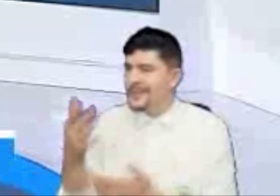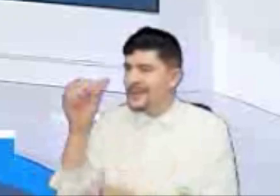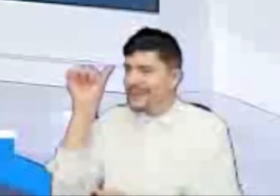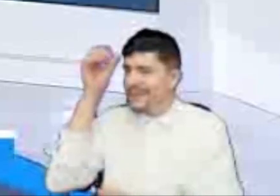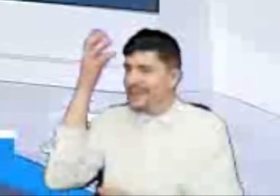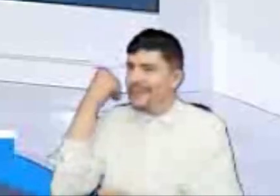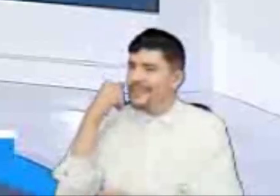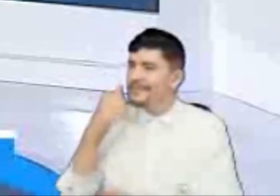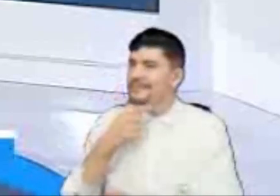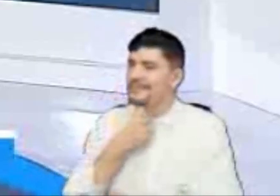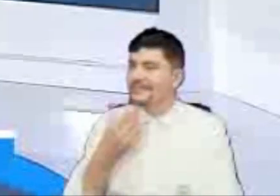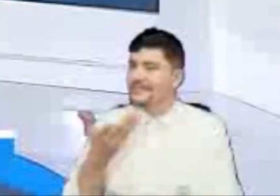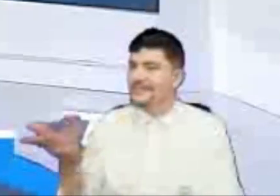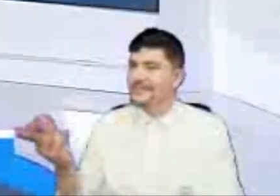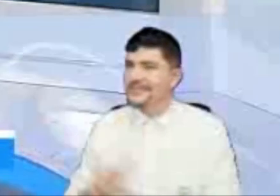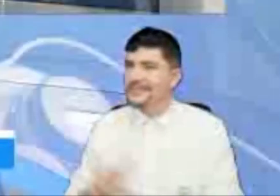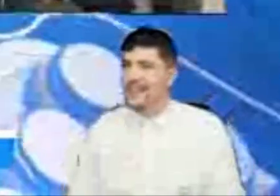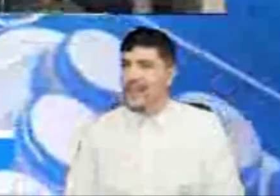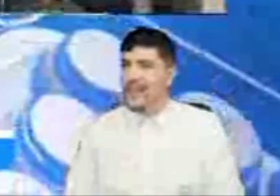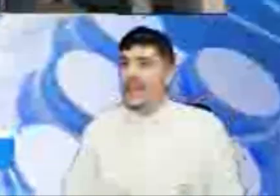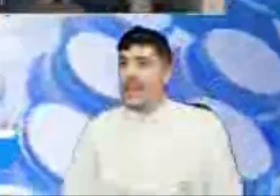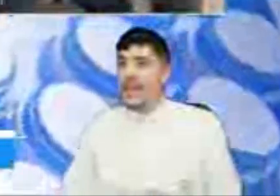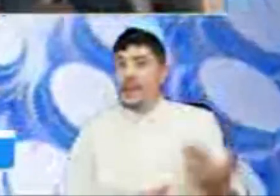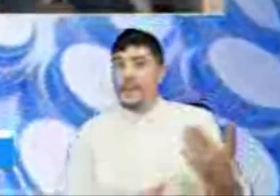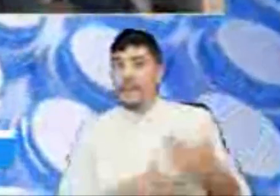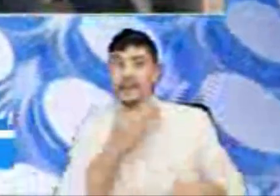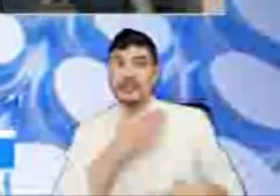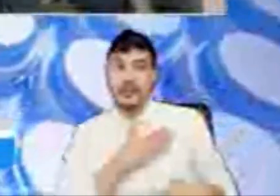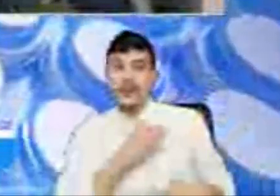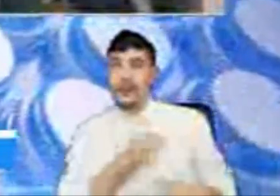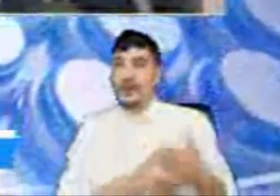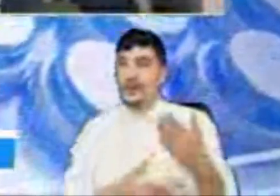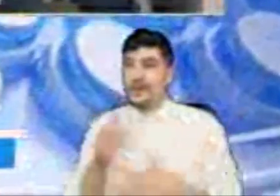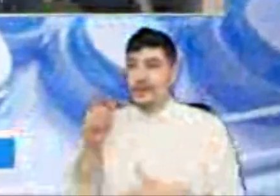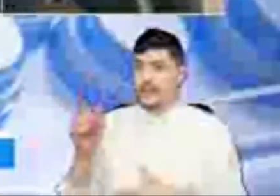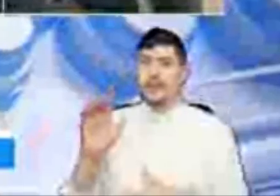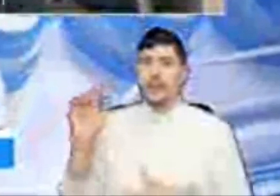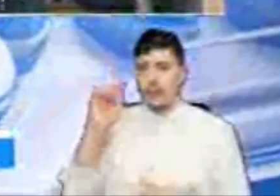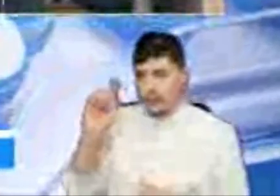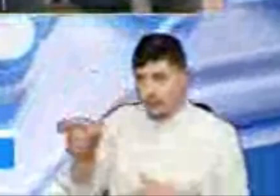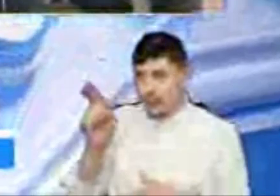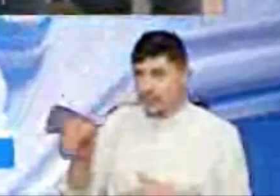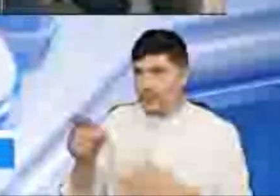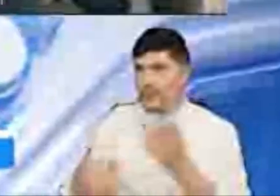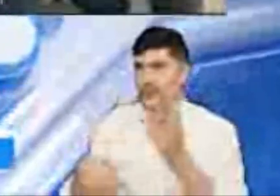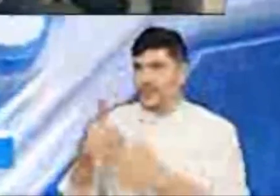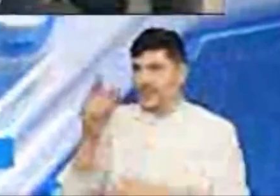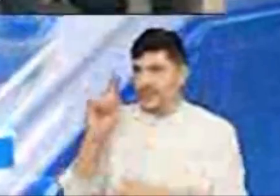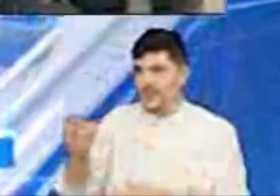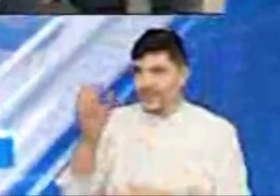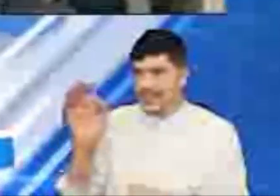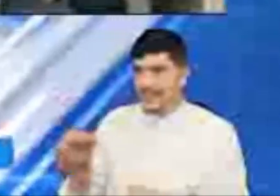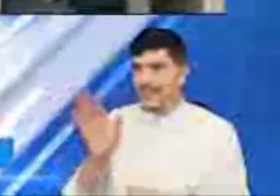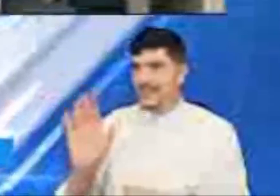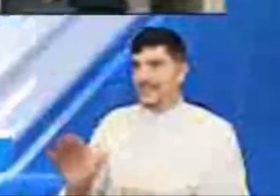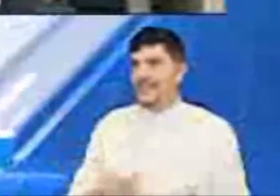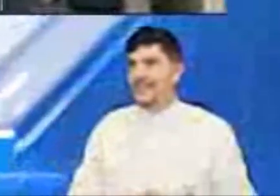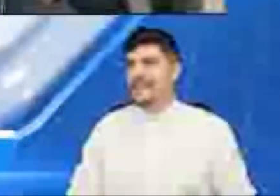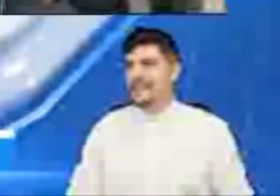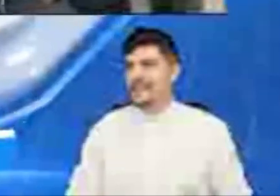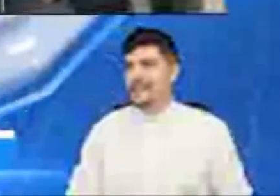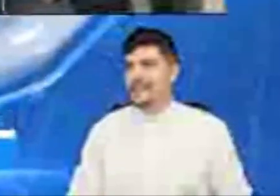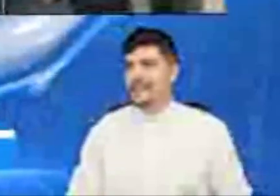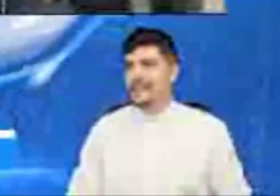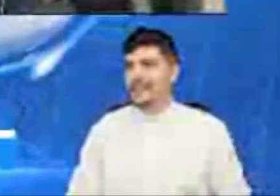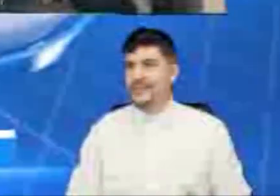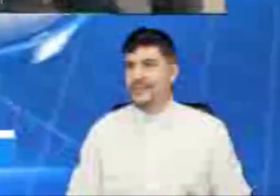Bueno, ¿empiezo yo o empieza Giovanotti? No, empiezas tú. Tú siempre empezabas. Por eso le di paso, para que después no diera que no lo